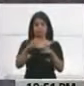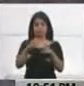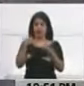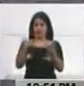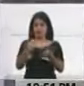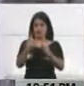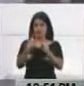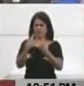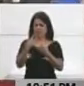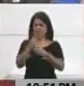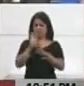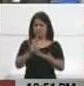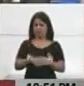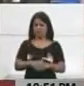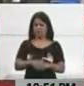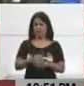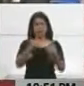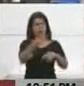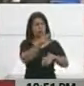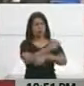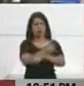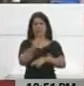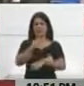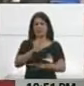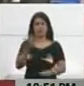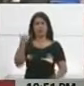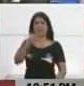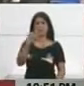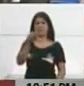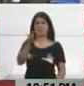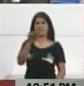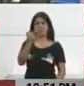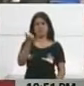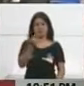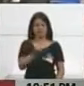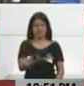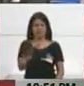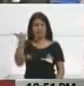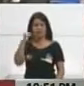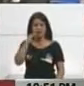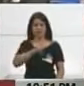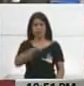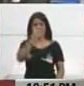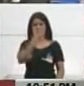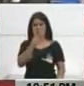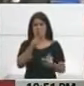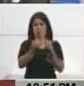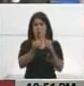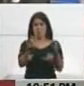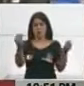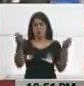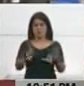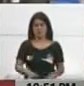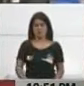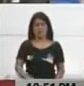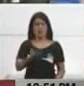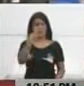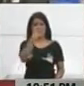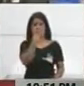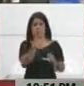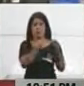ustedes, señores escuálidos, que gobernaron este país y que Venezuela estaba cundida de pobreza. Nos van a hablar de pobreza ahora, cuando